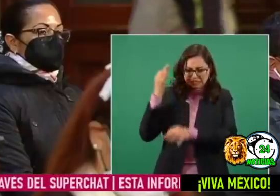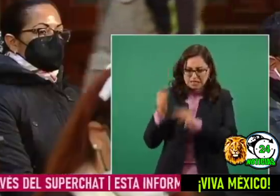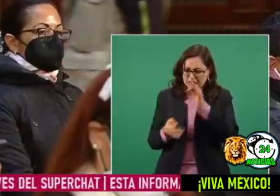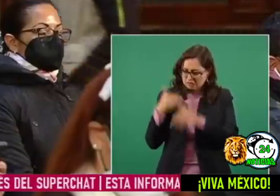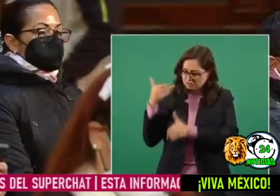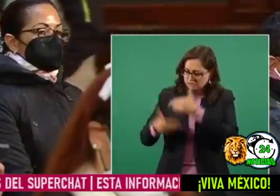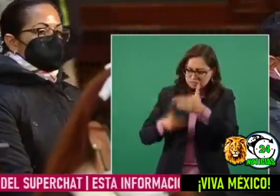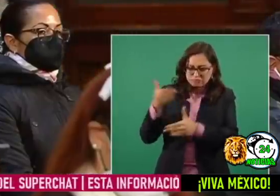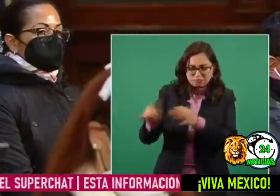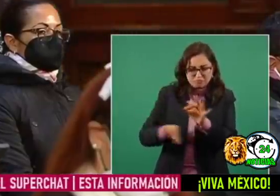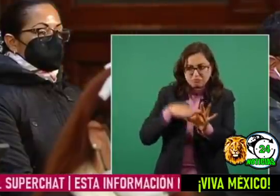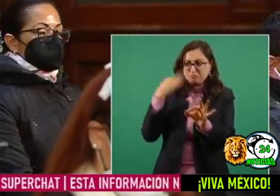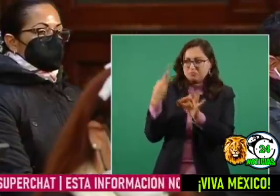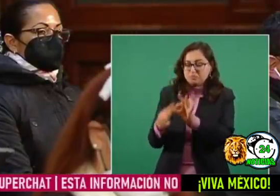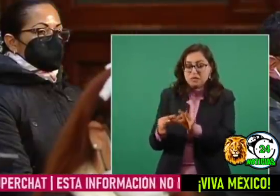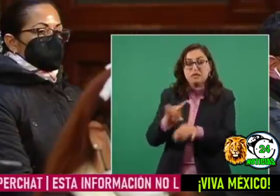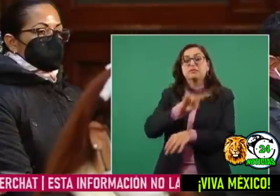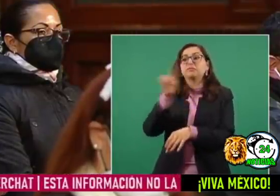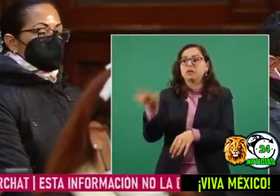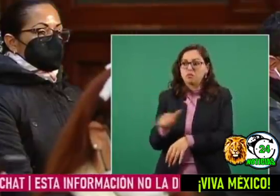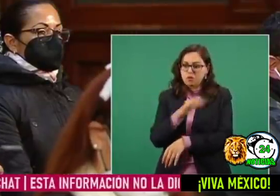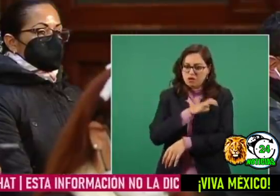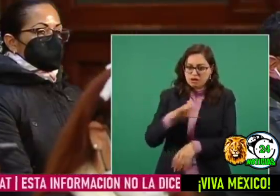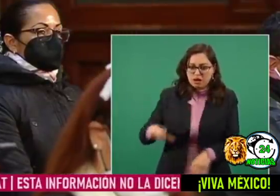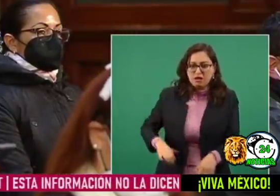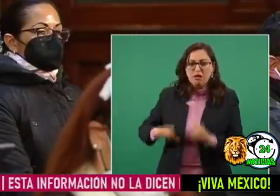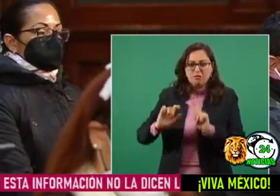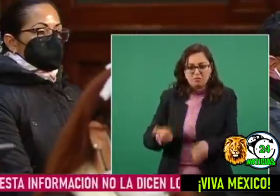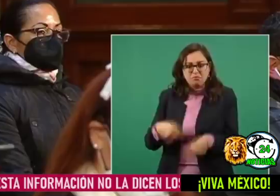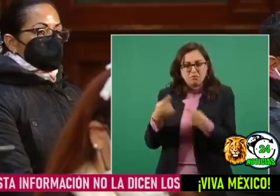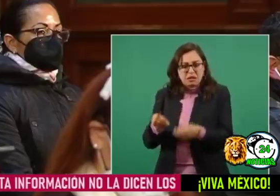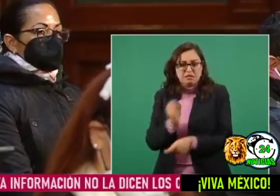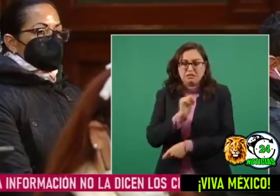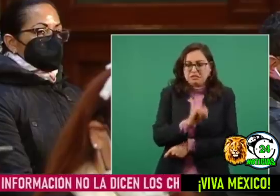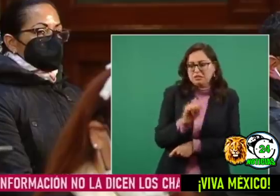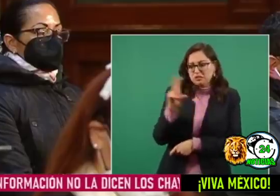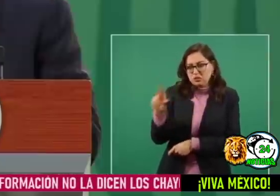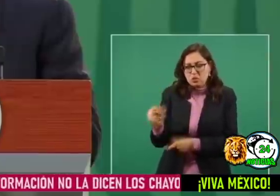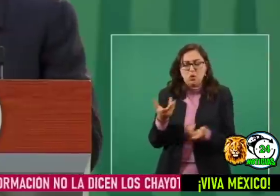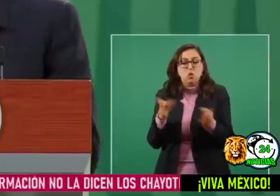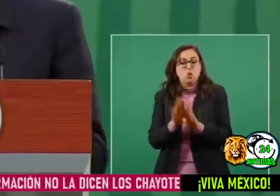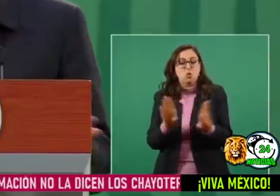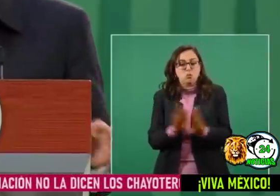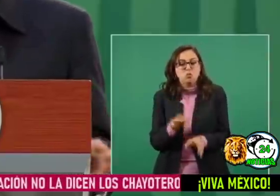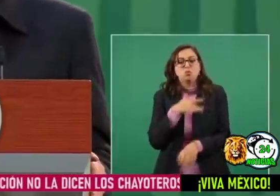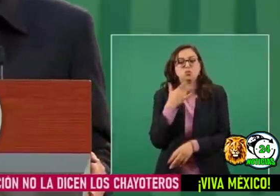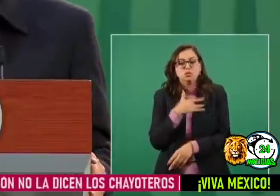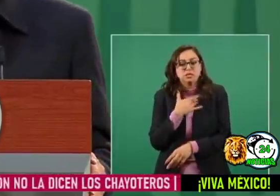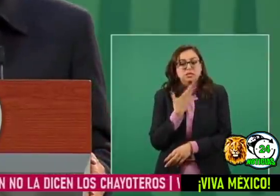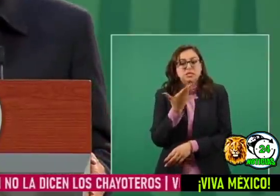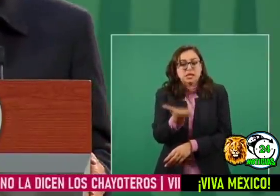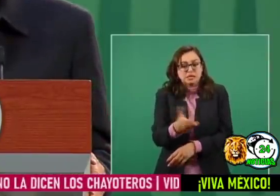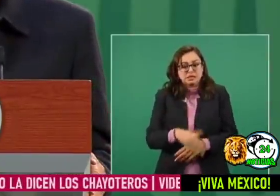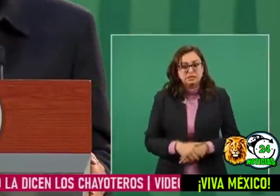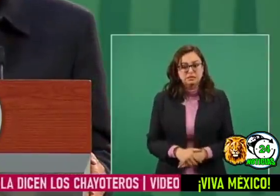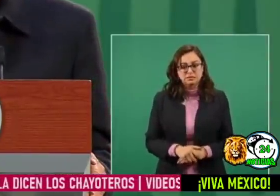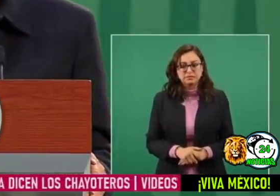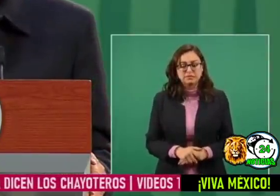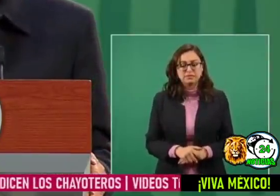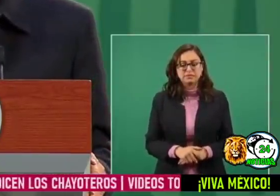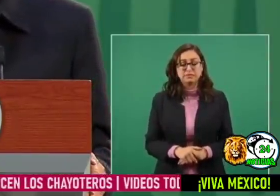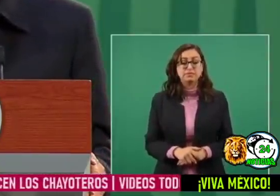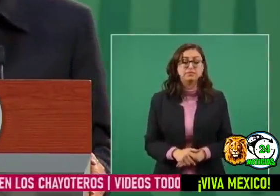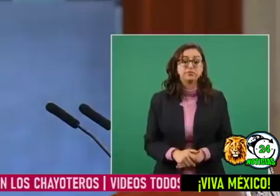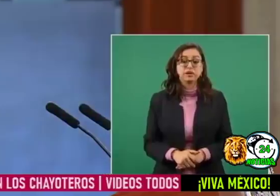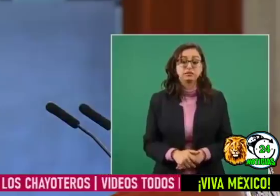esos señalamientos tan delicados pudiera ser candidato a una gubernatura. Pues yo no opino, ya di